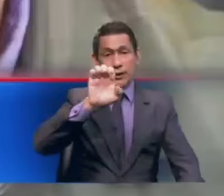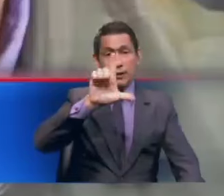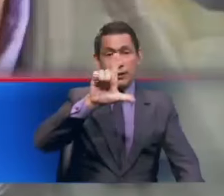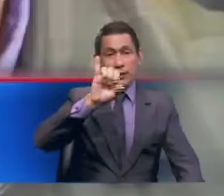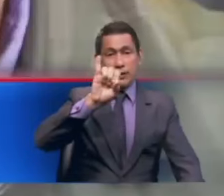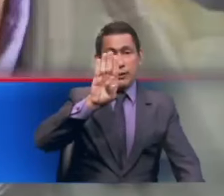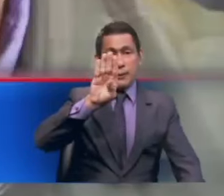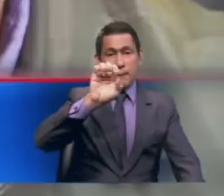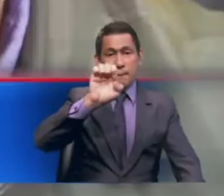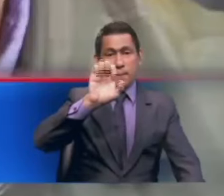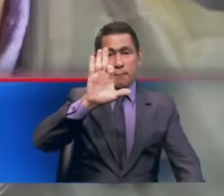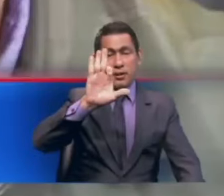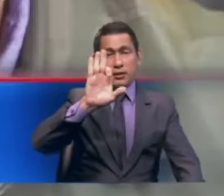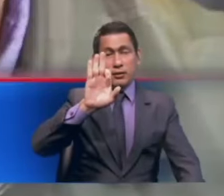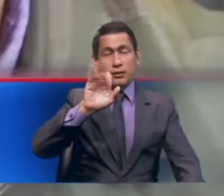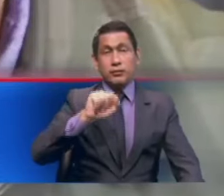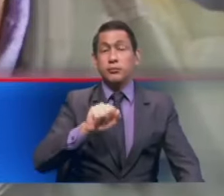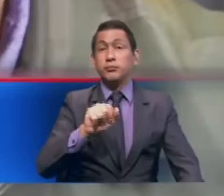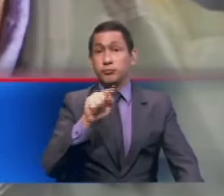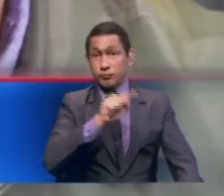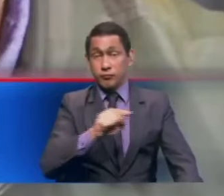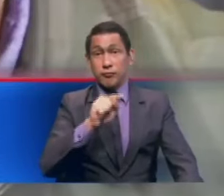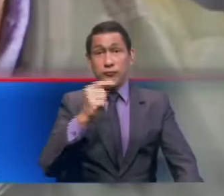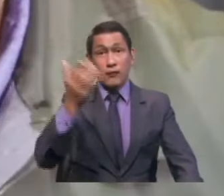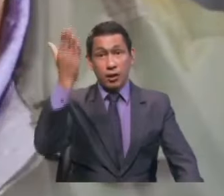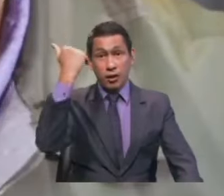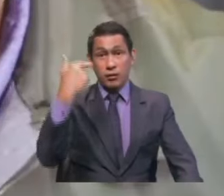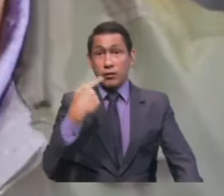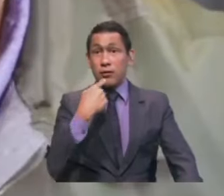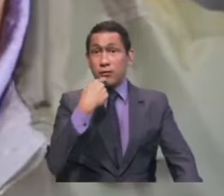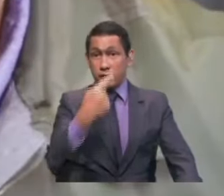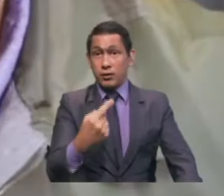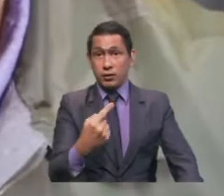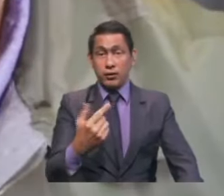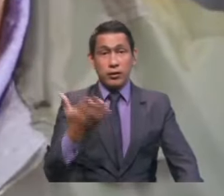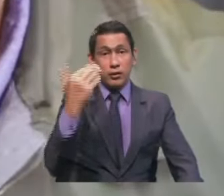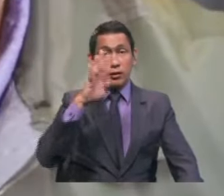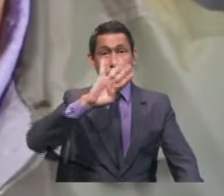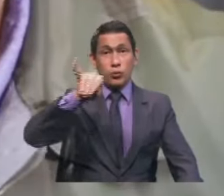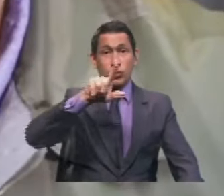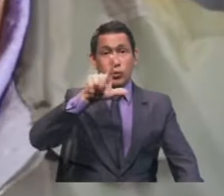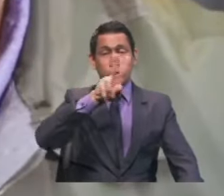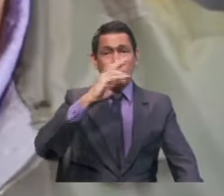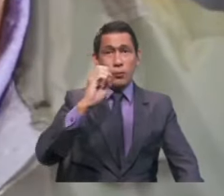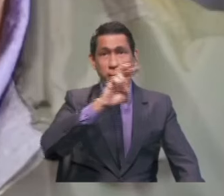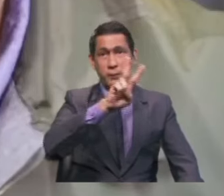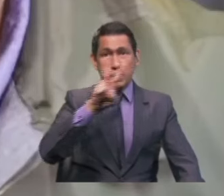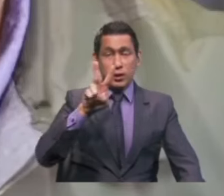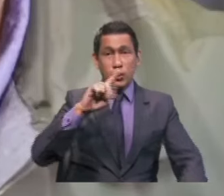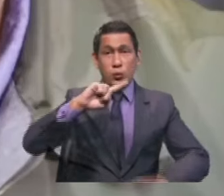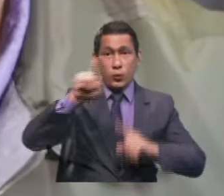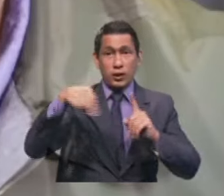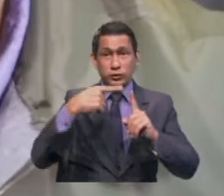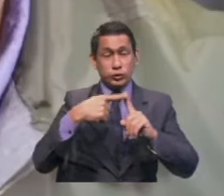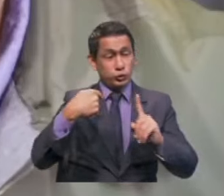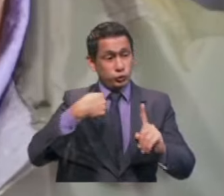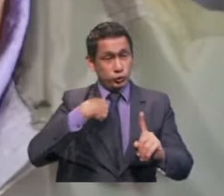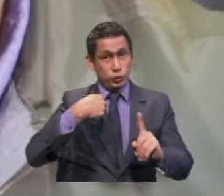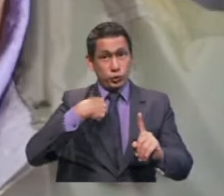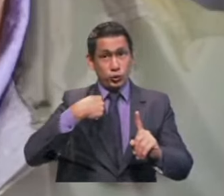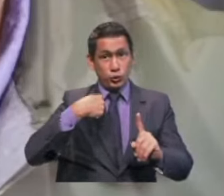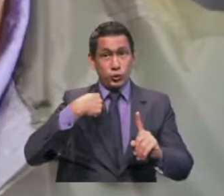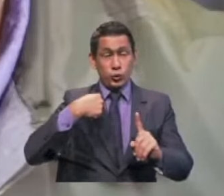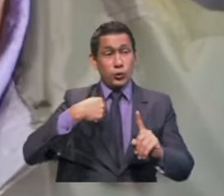Norero. Sí, bueno, como lo mencioné en mi versión, esta fue el 4 de julio de 2022, cuando tuve que dirigirme a